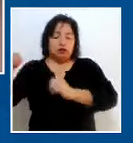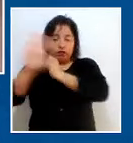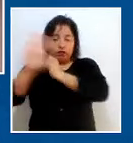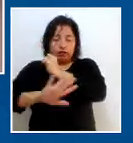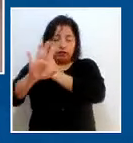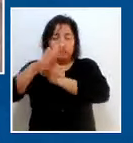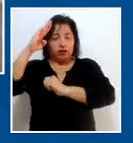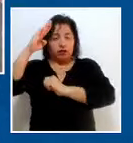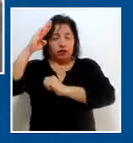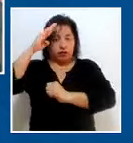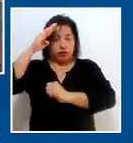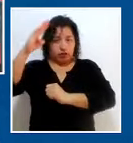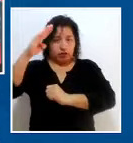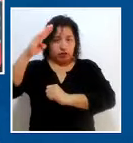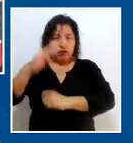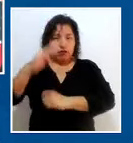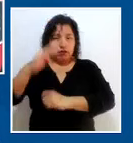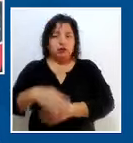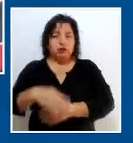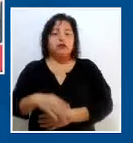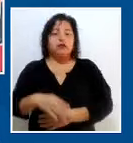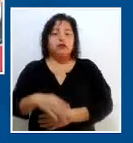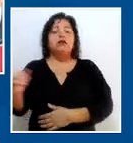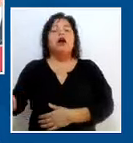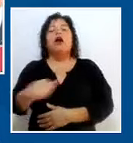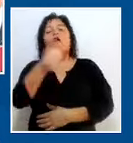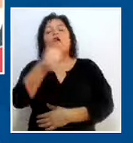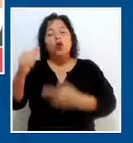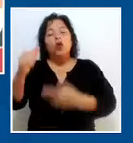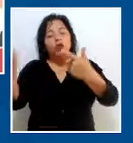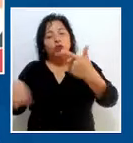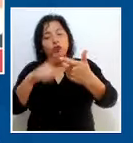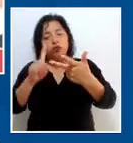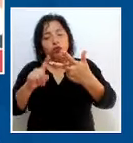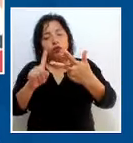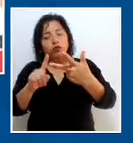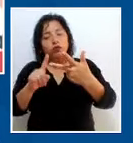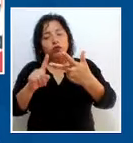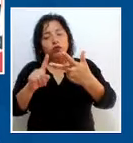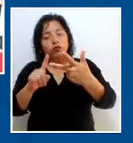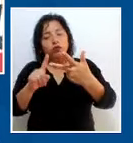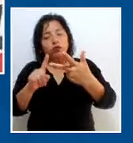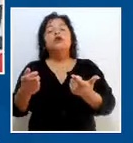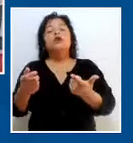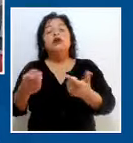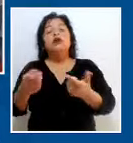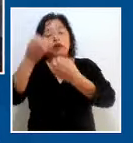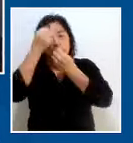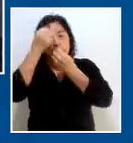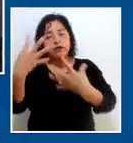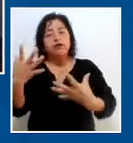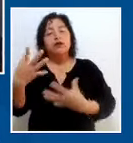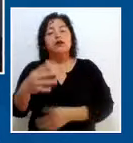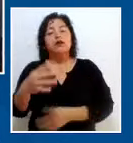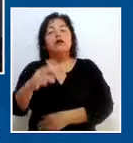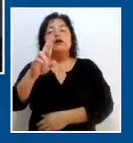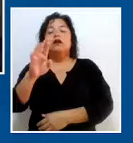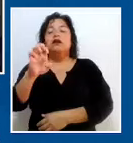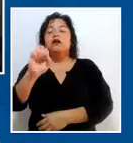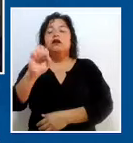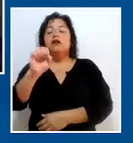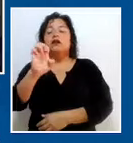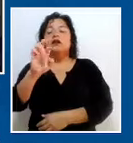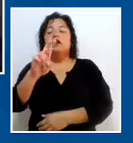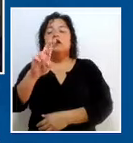¿no? Y otro segundo criterio de clasificación es la información reservada, que